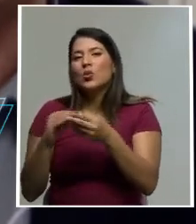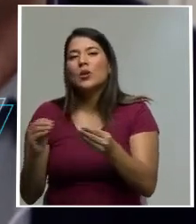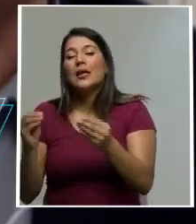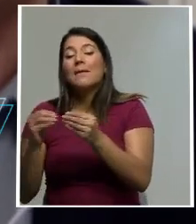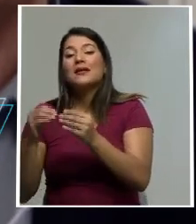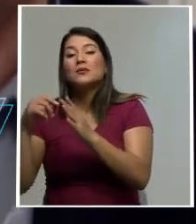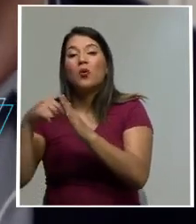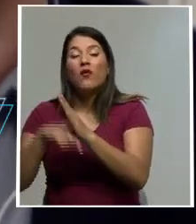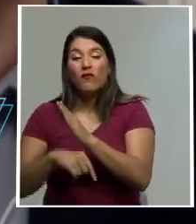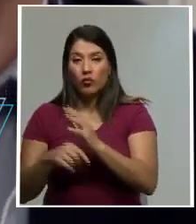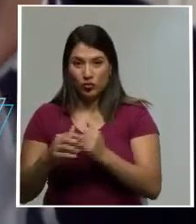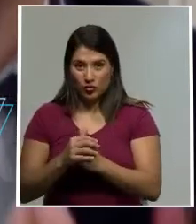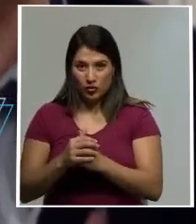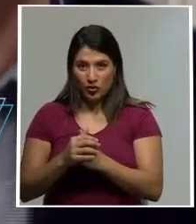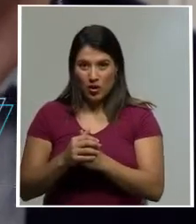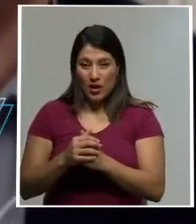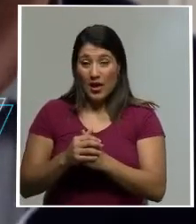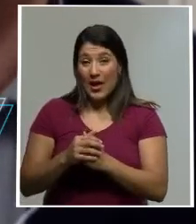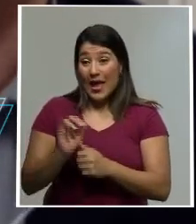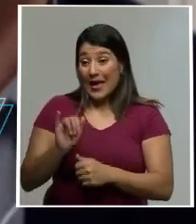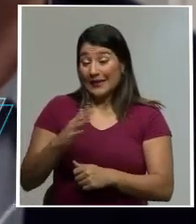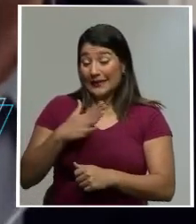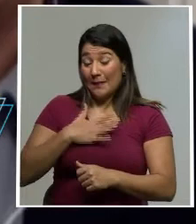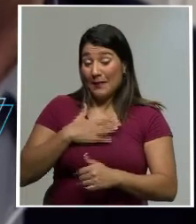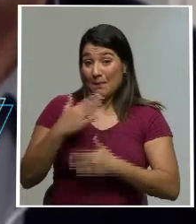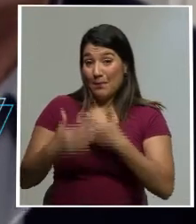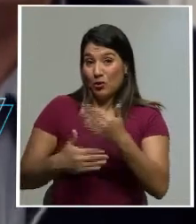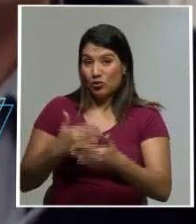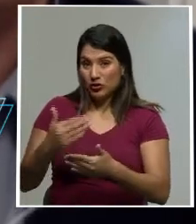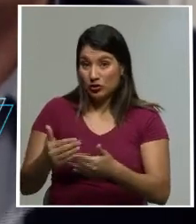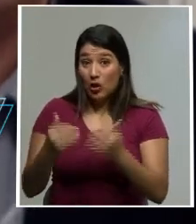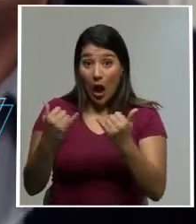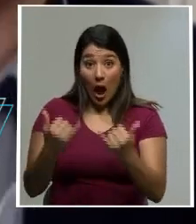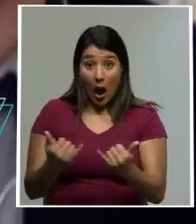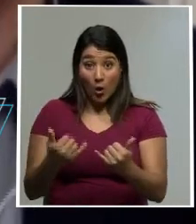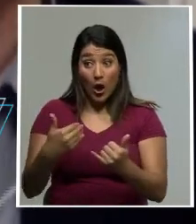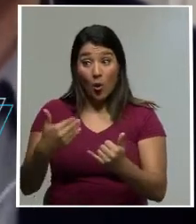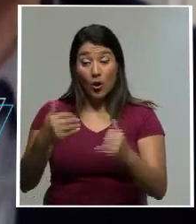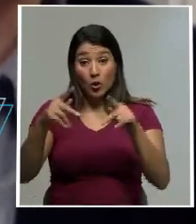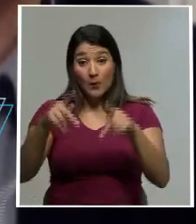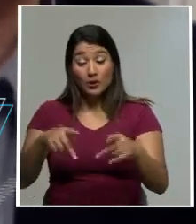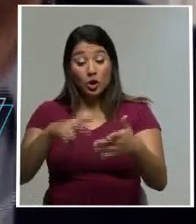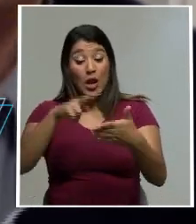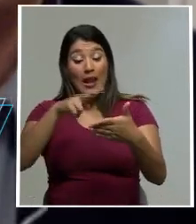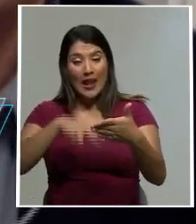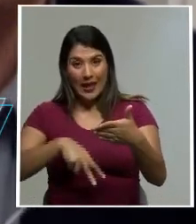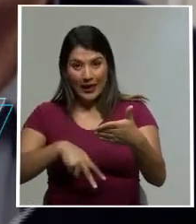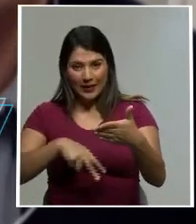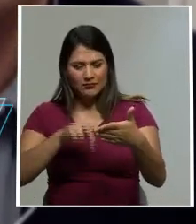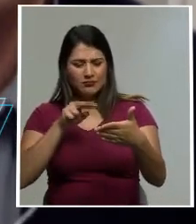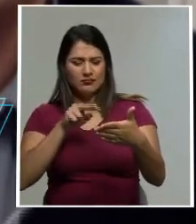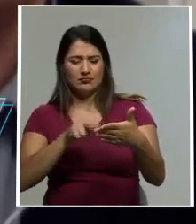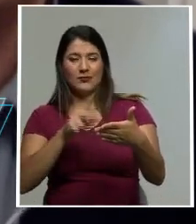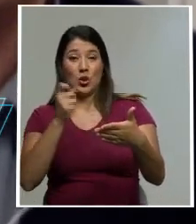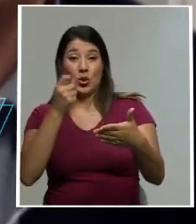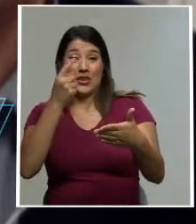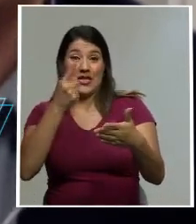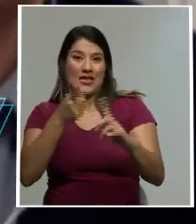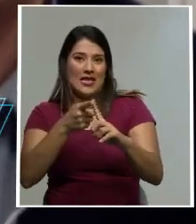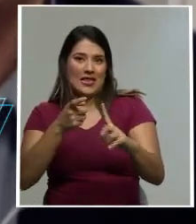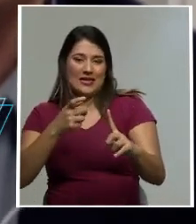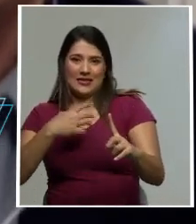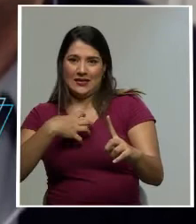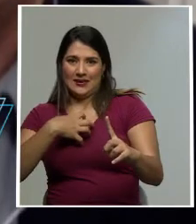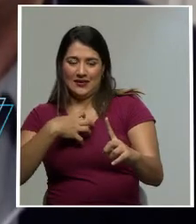en el sentido de eso es mi proceso de elaboración. Ahora el lector lee, o sea, lo interpreta desde su cosmovisión, ¿verdad?